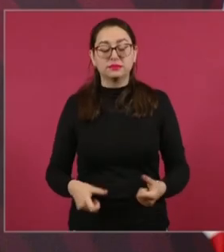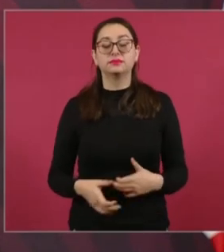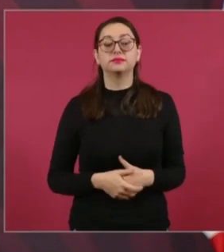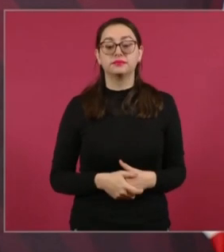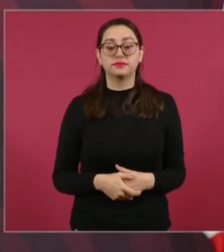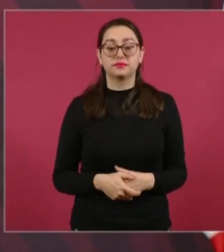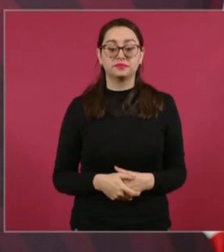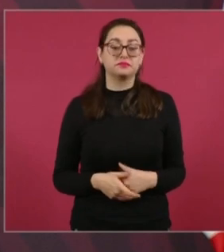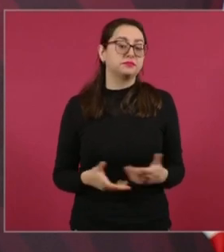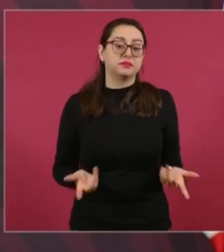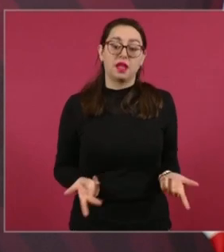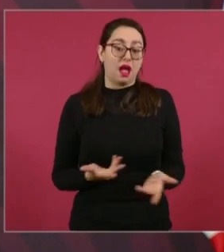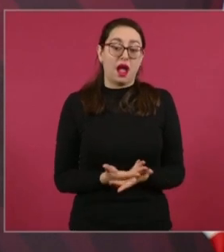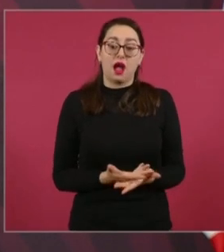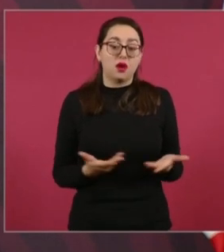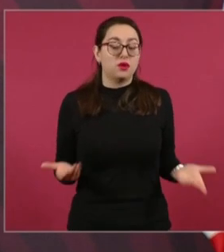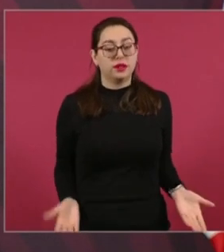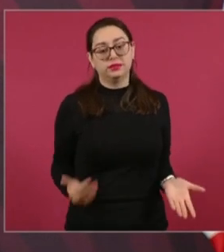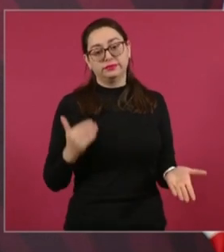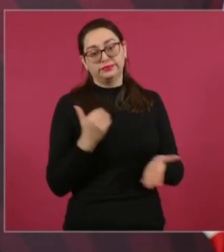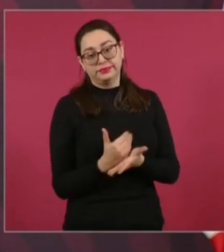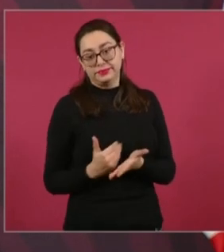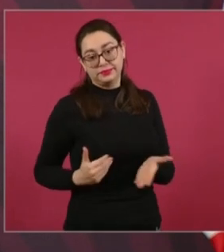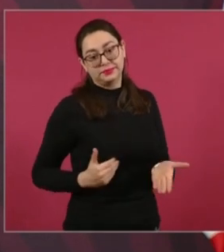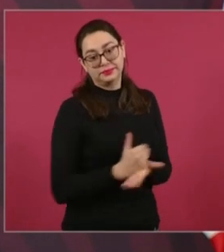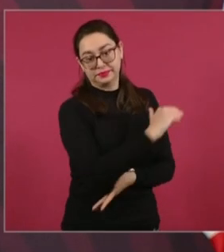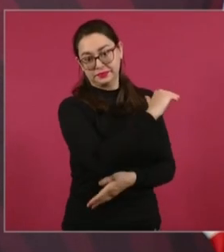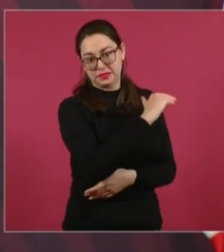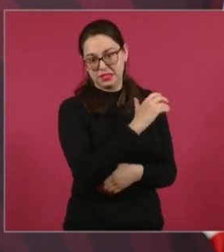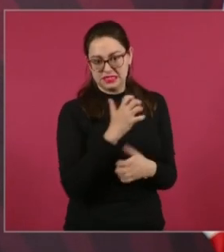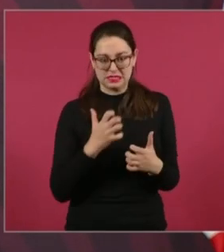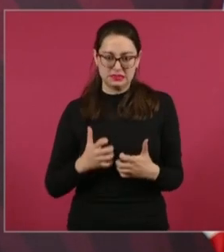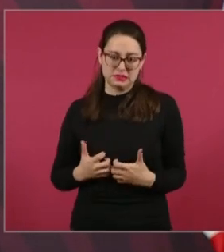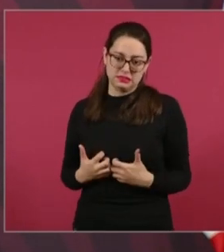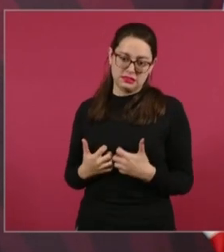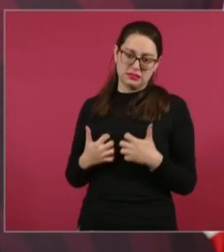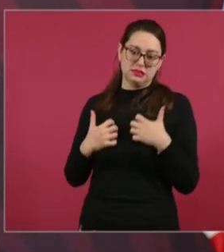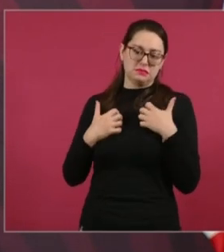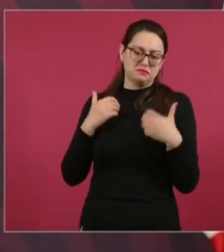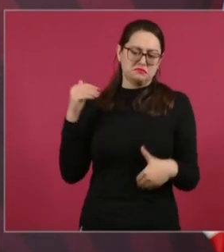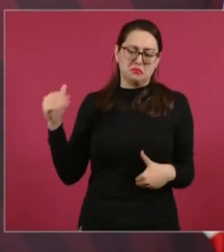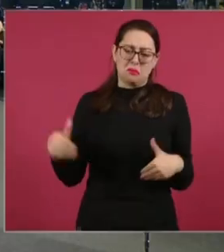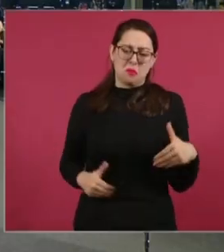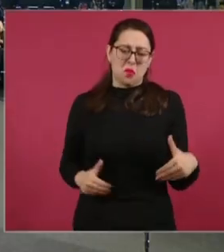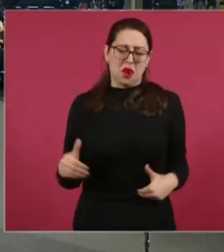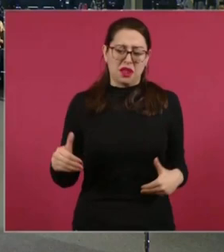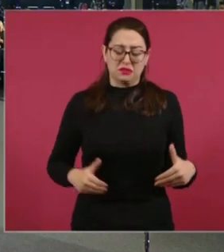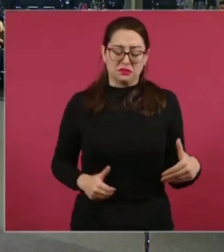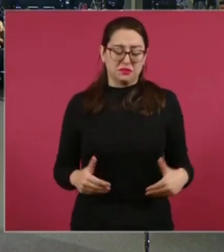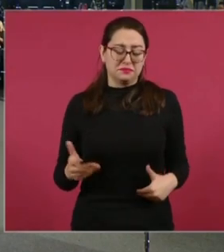Entonces, eso ya no sucede y eso los tiene molestos,